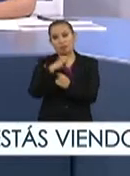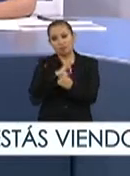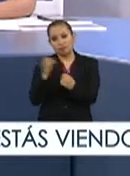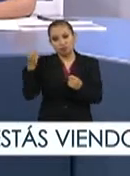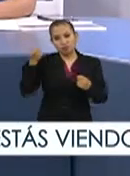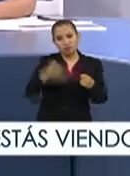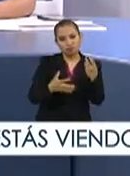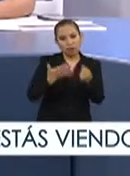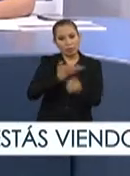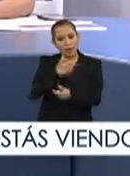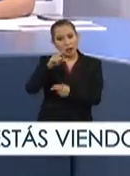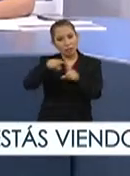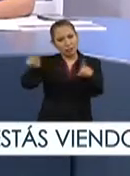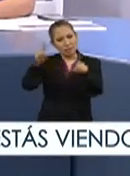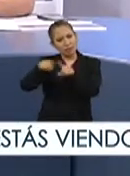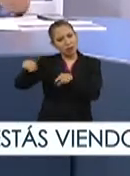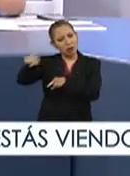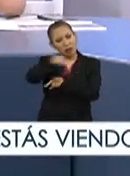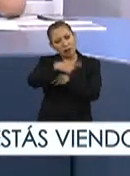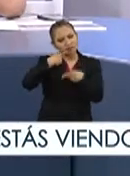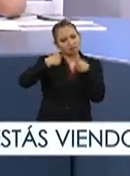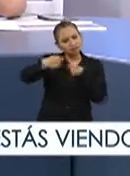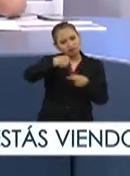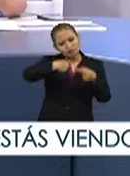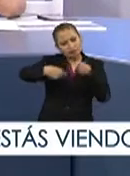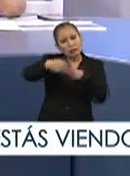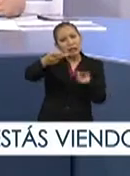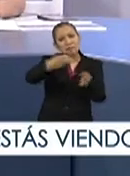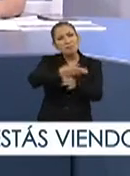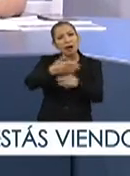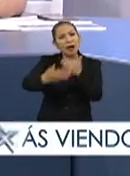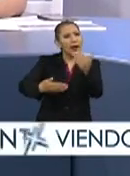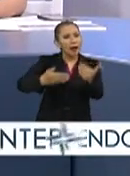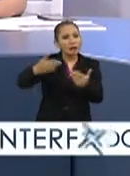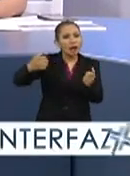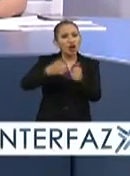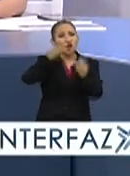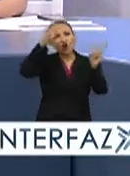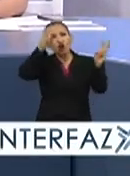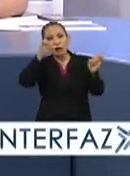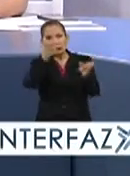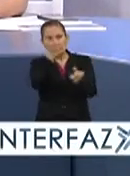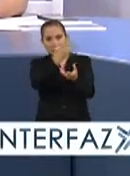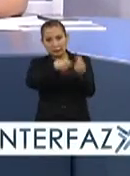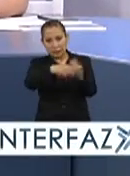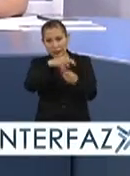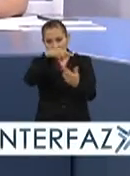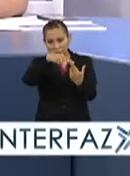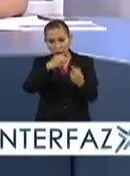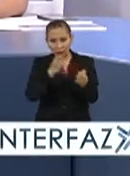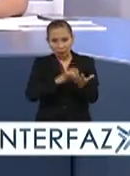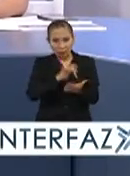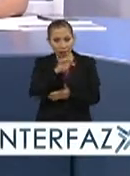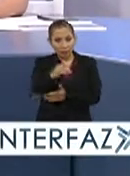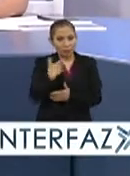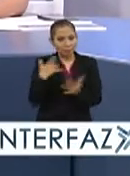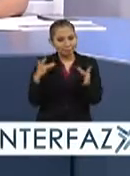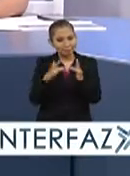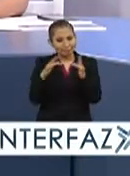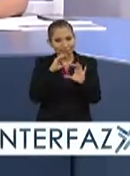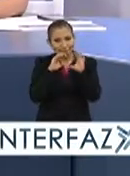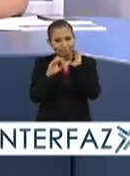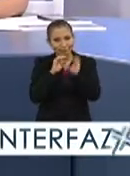poder tener diferentes debates sobre lo que sucede con la economía en nuestra región. Muchísimas gracias por